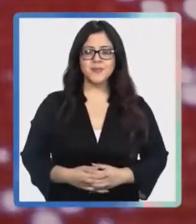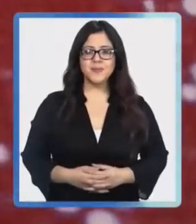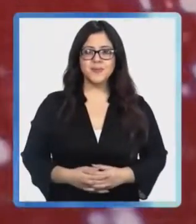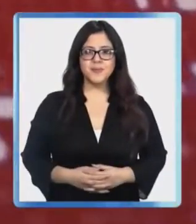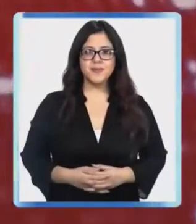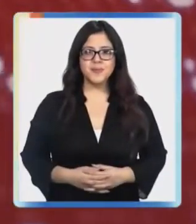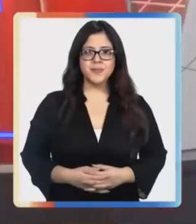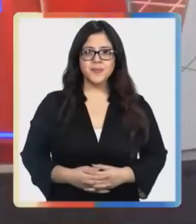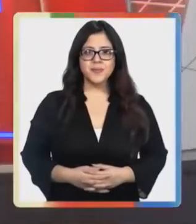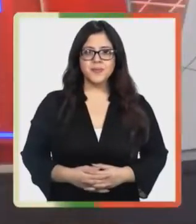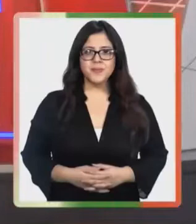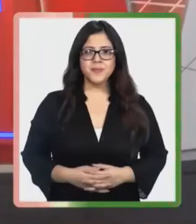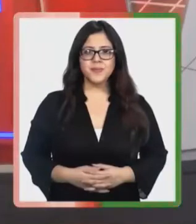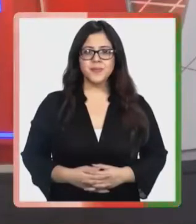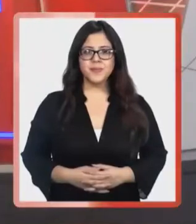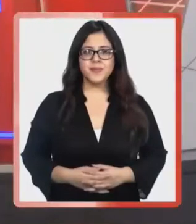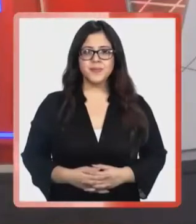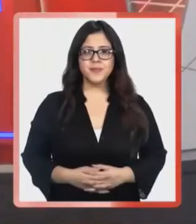noticias